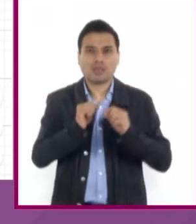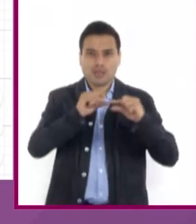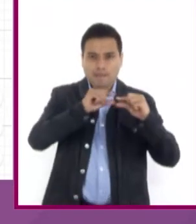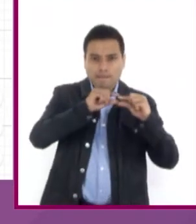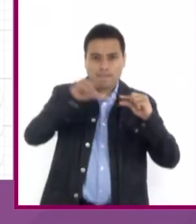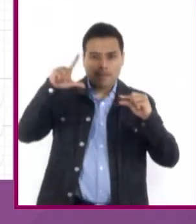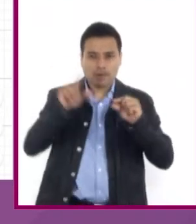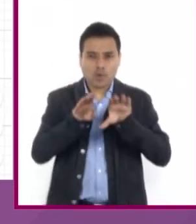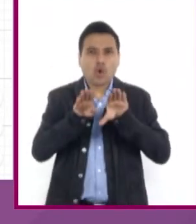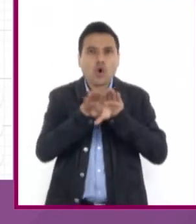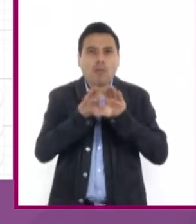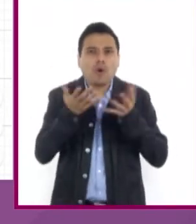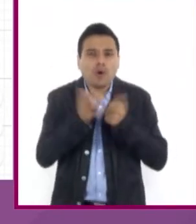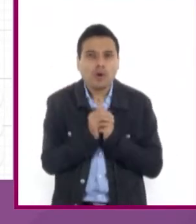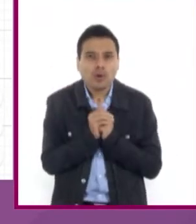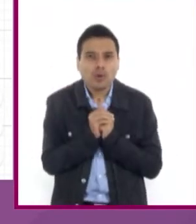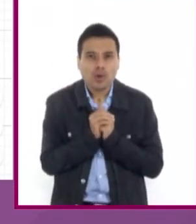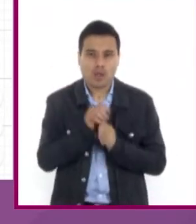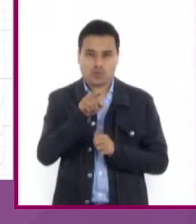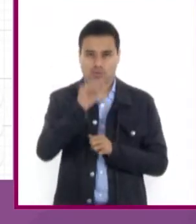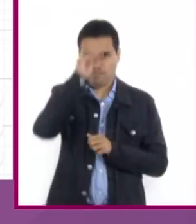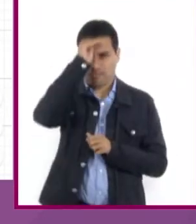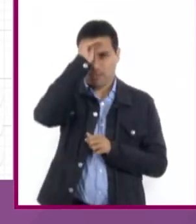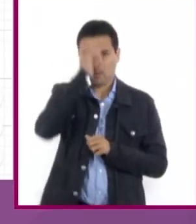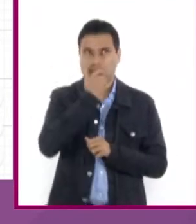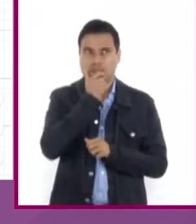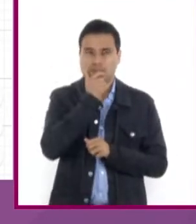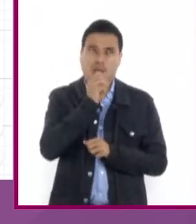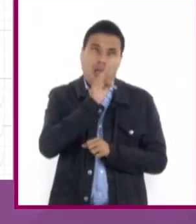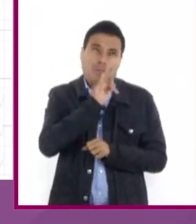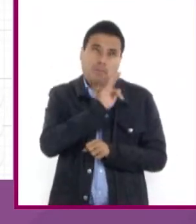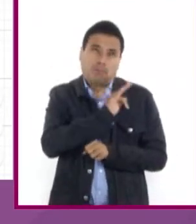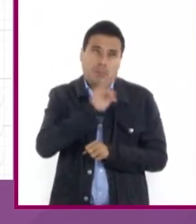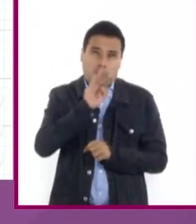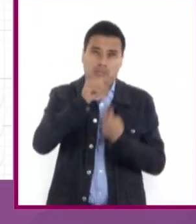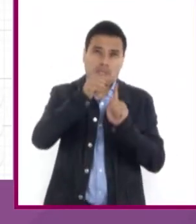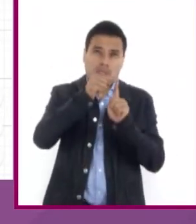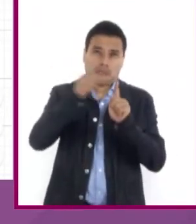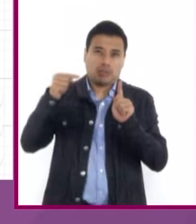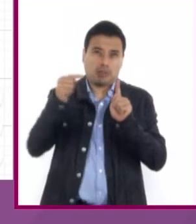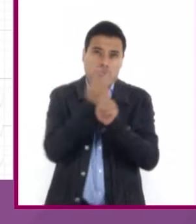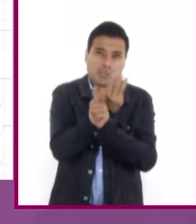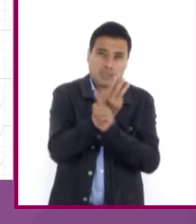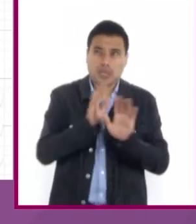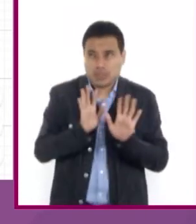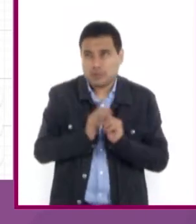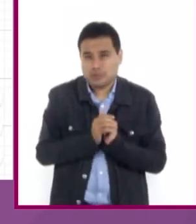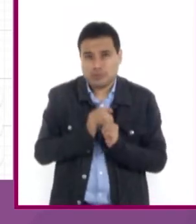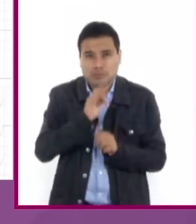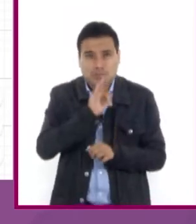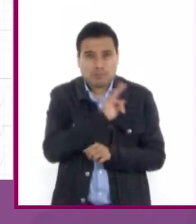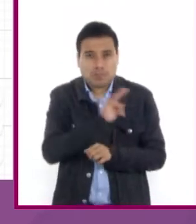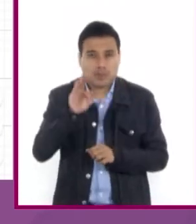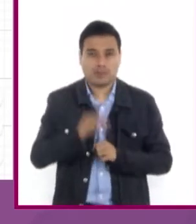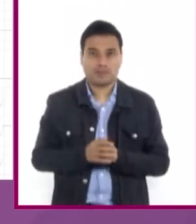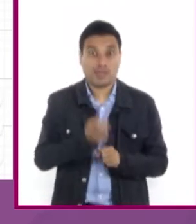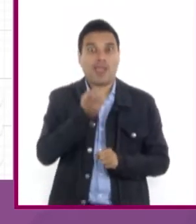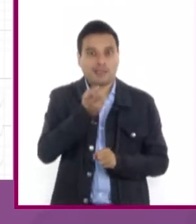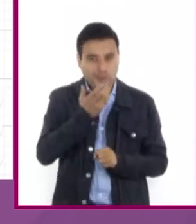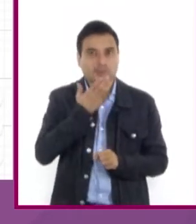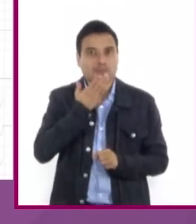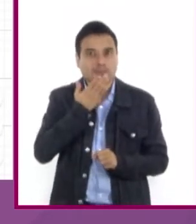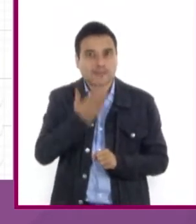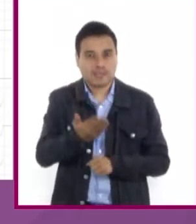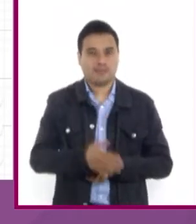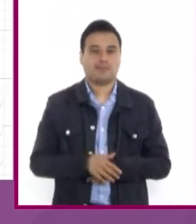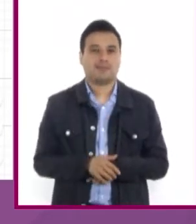Seguramente pensaron en dividir entre 3 las medidas de la figura a escala, lo cual es